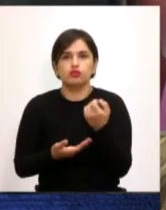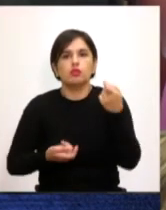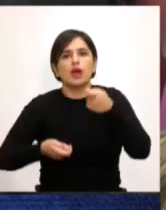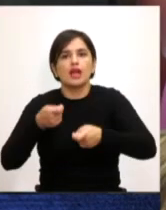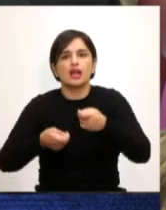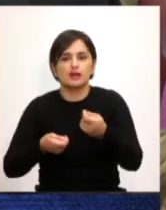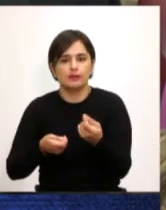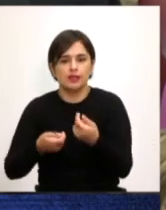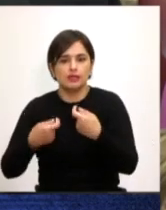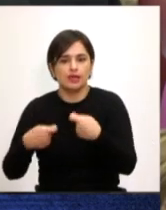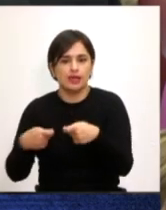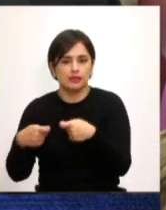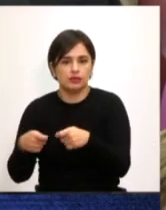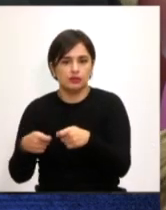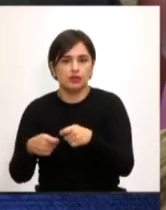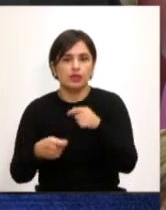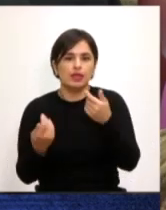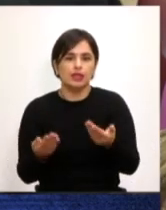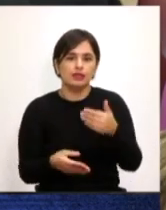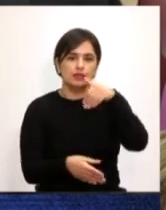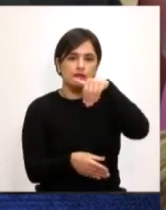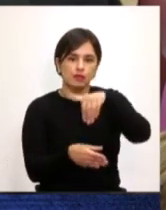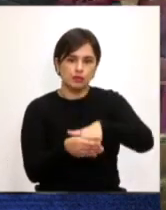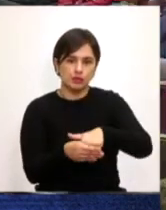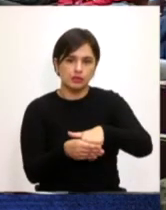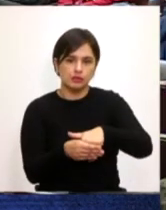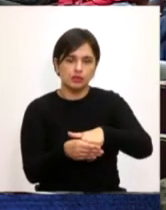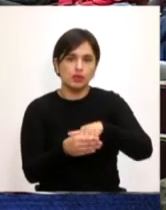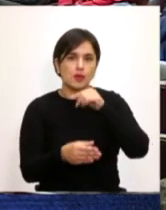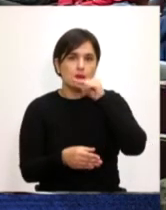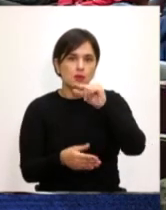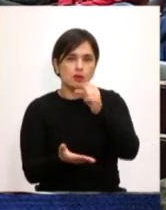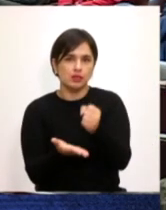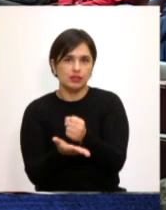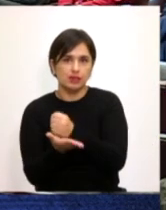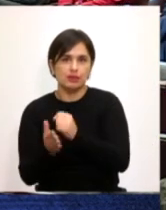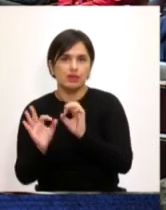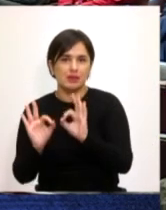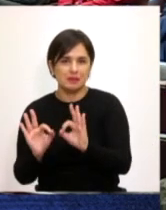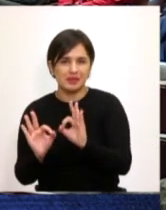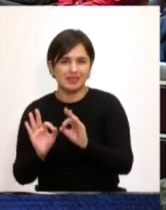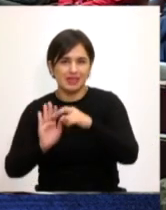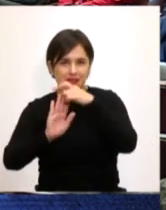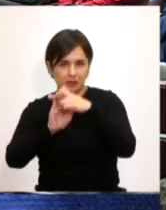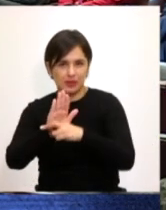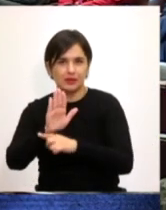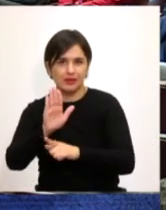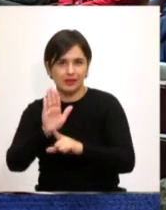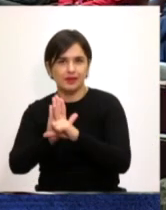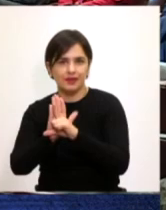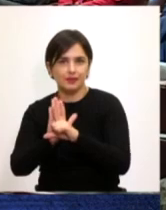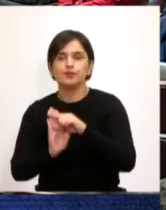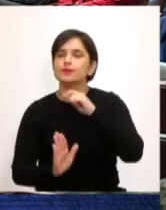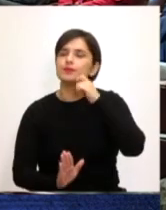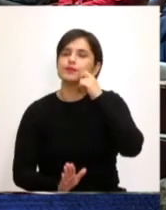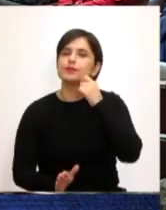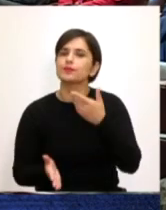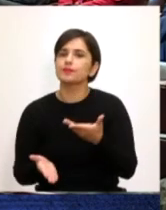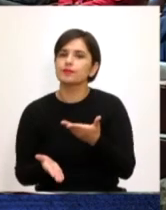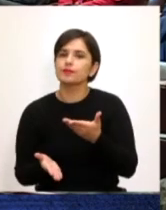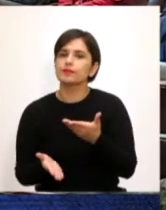financiamiento. Esta votación y la pronta tramitación en particular de este proyecto constituirá